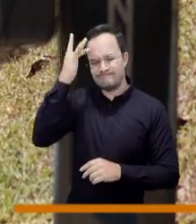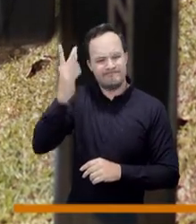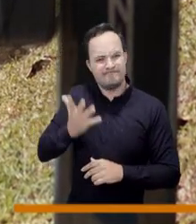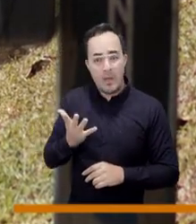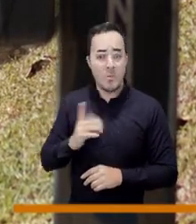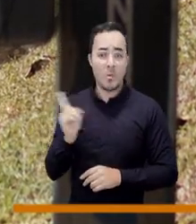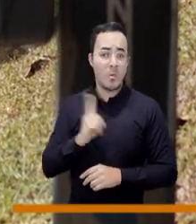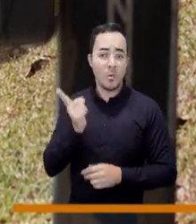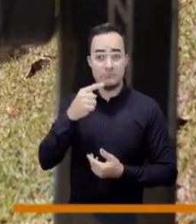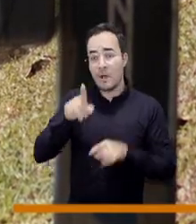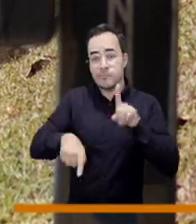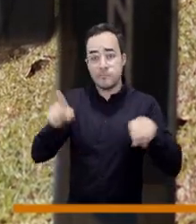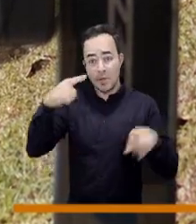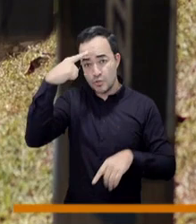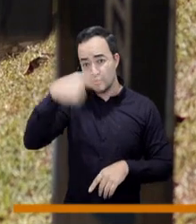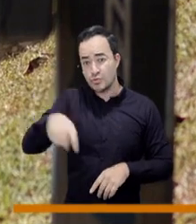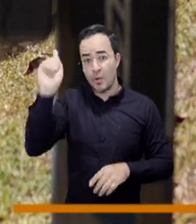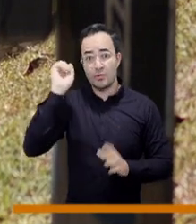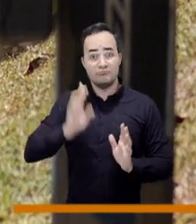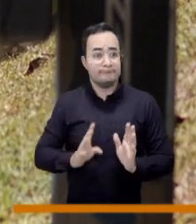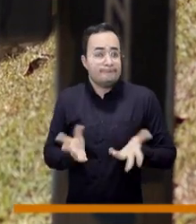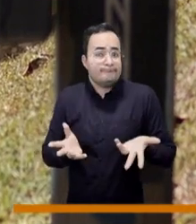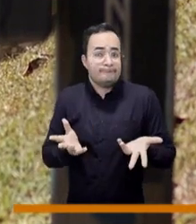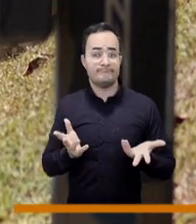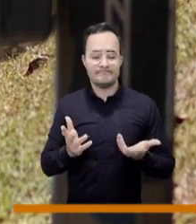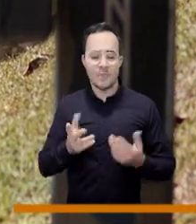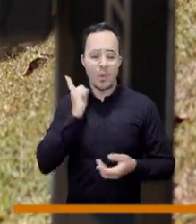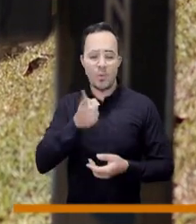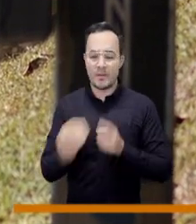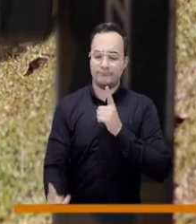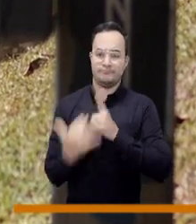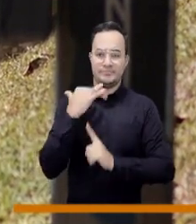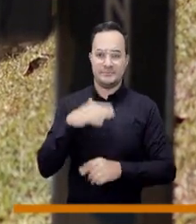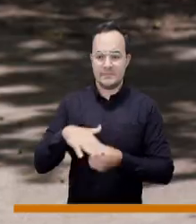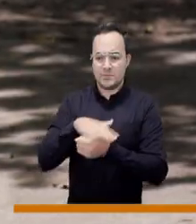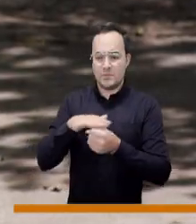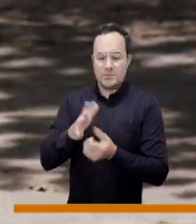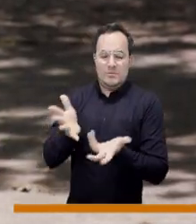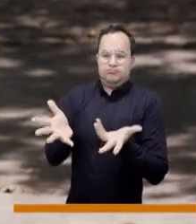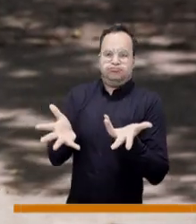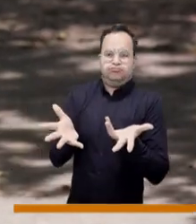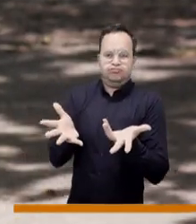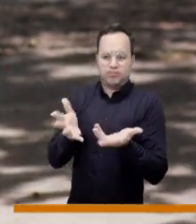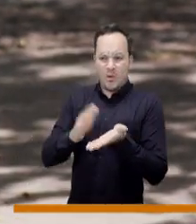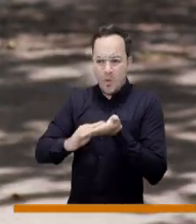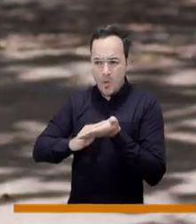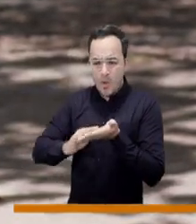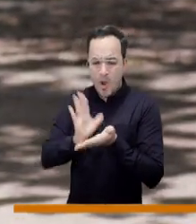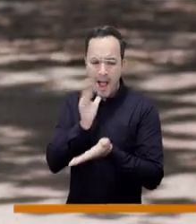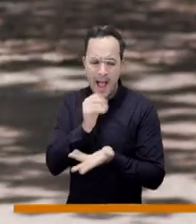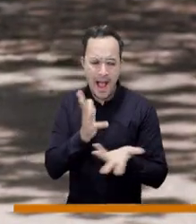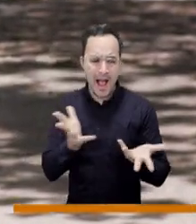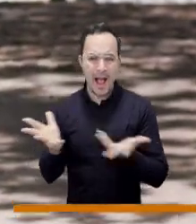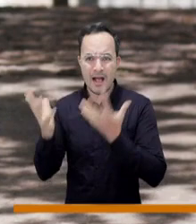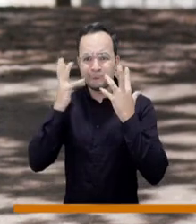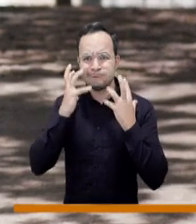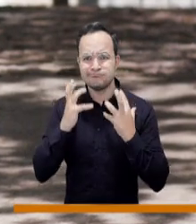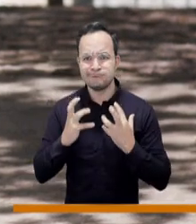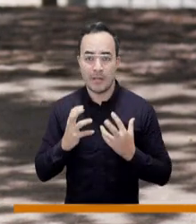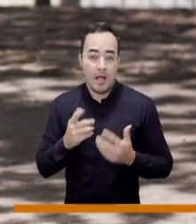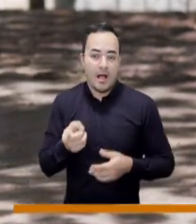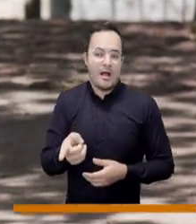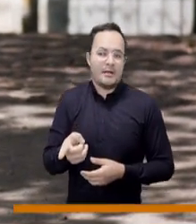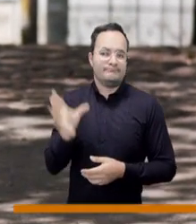una situación difícil y no encuentra la manera de solucionar ese problema que se está